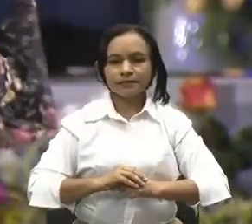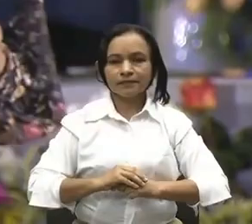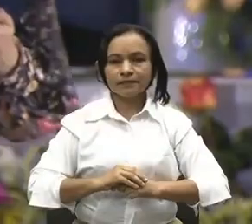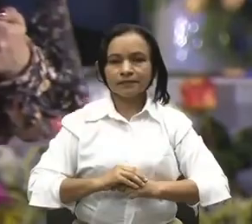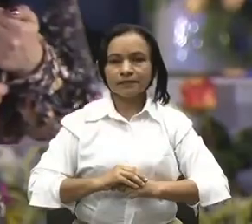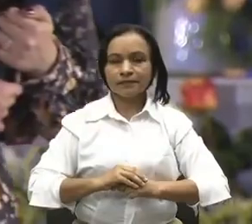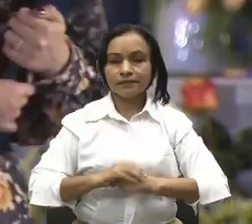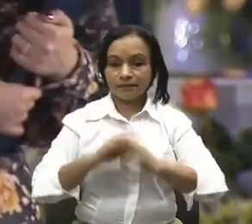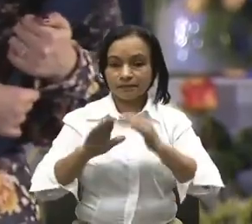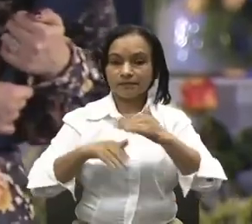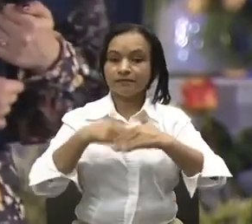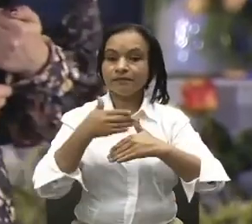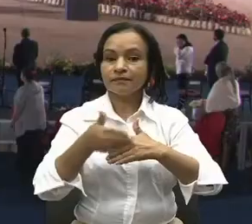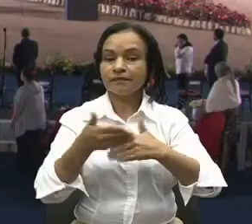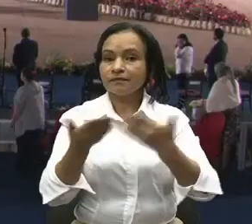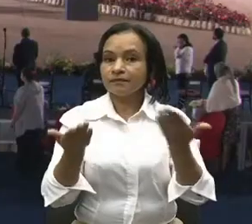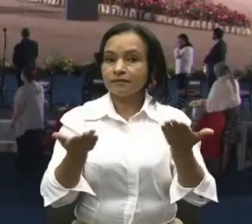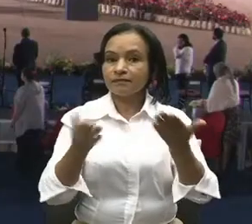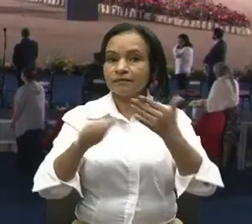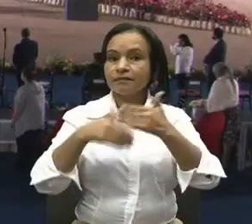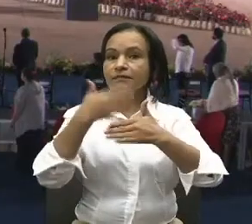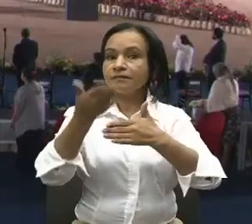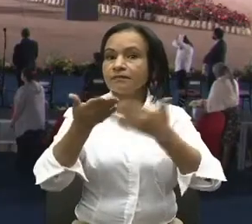Y luego